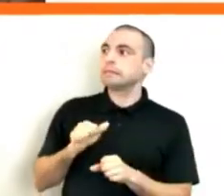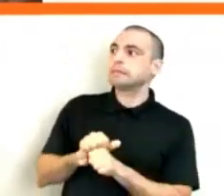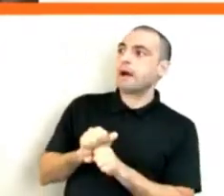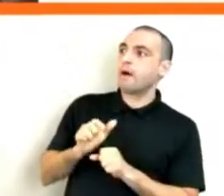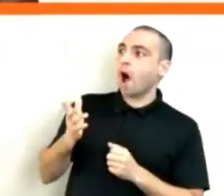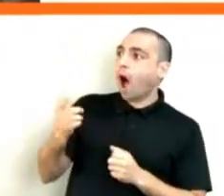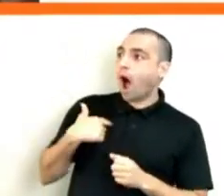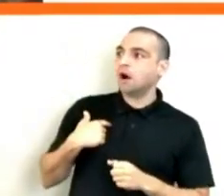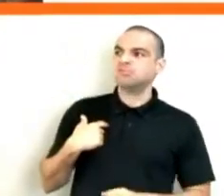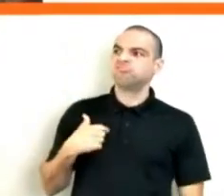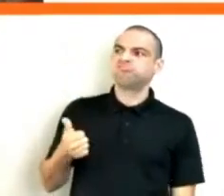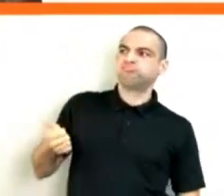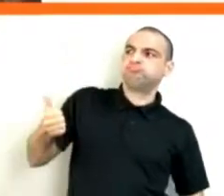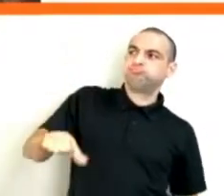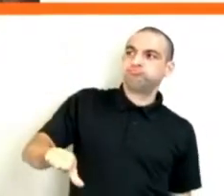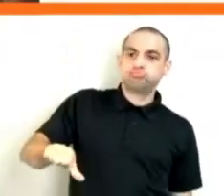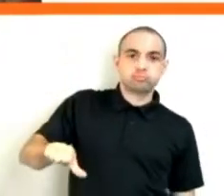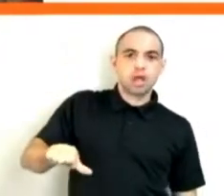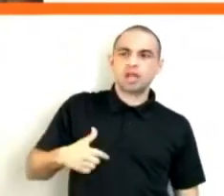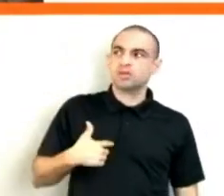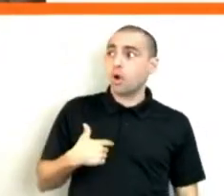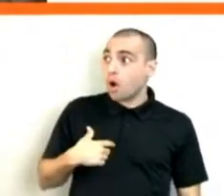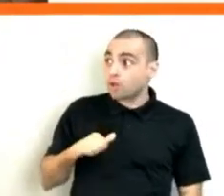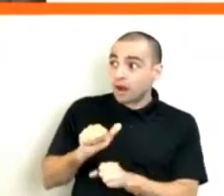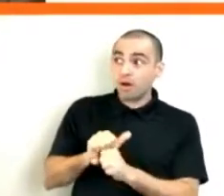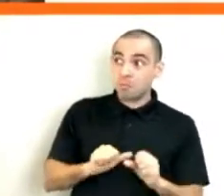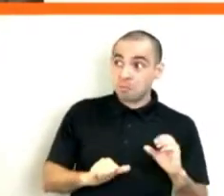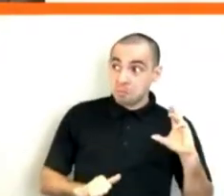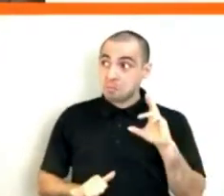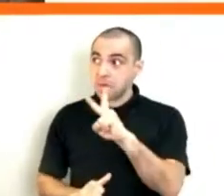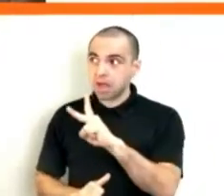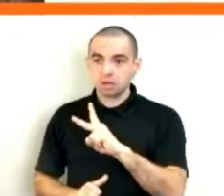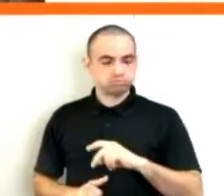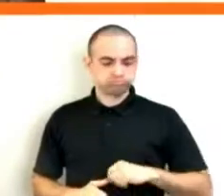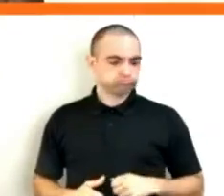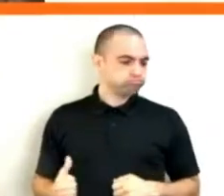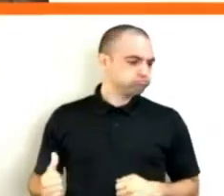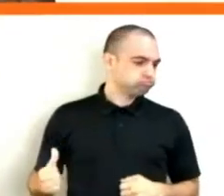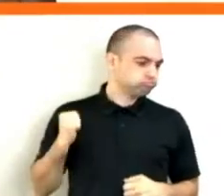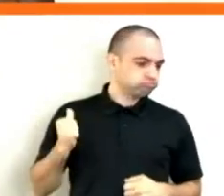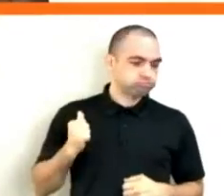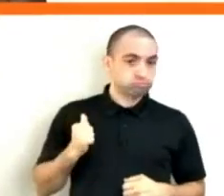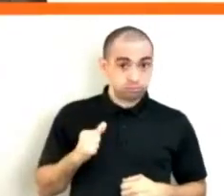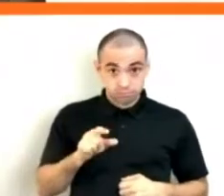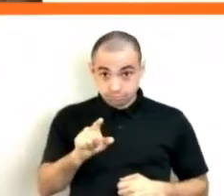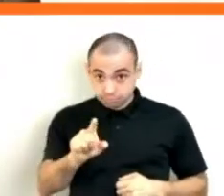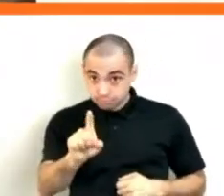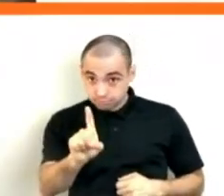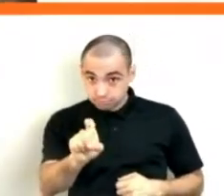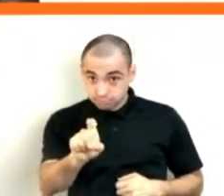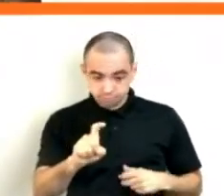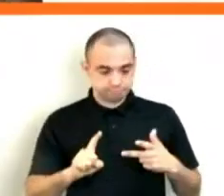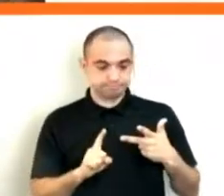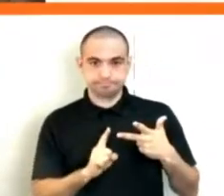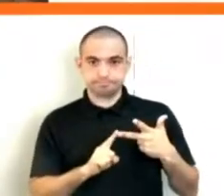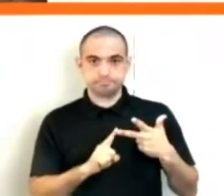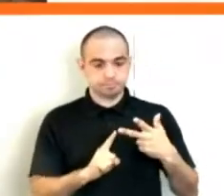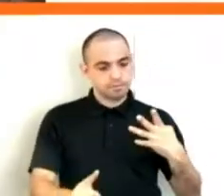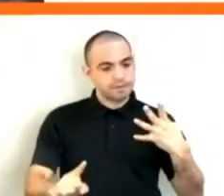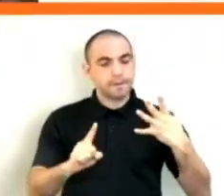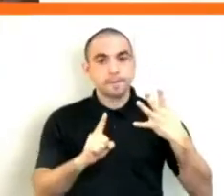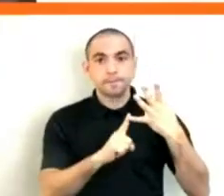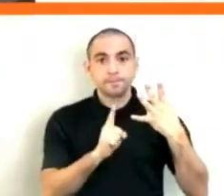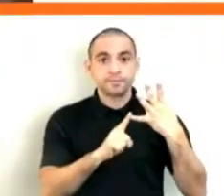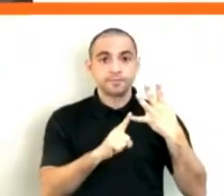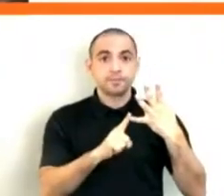a regresar a su empleo? La cuarta pregunta que le va a ser, ¿se encuentra recibiendo beneficios de